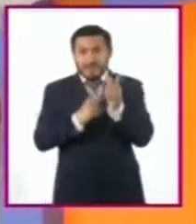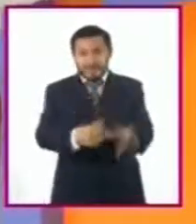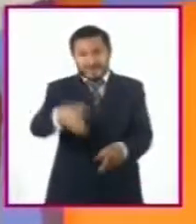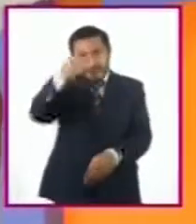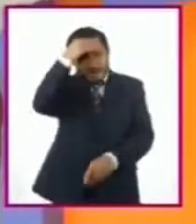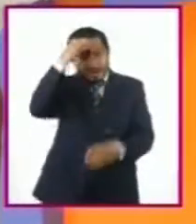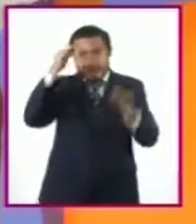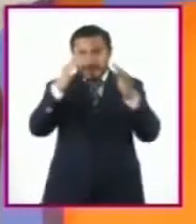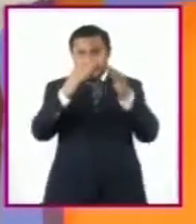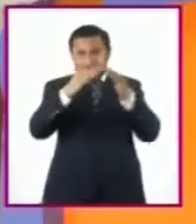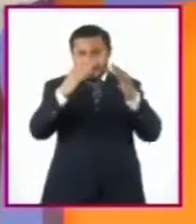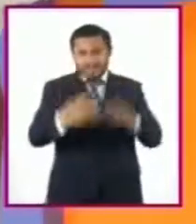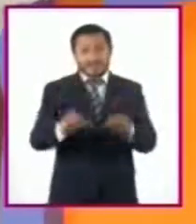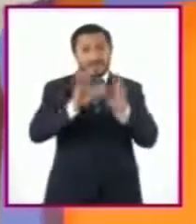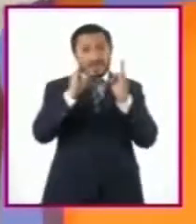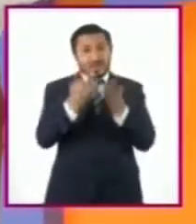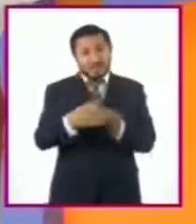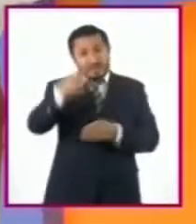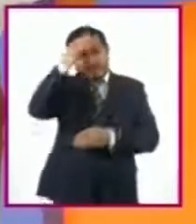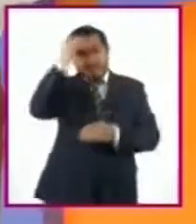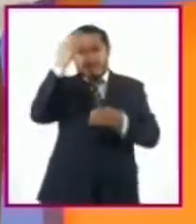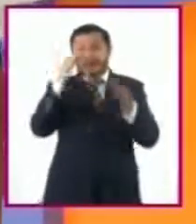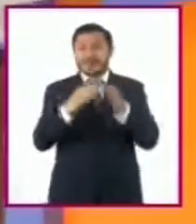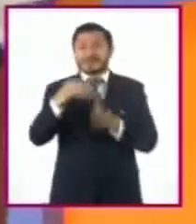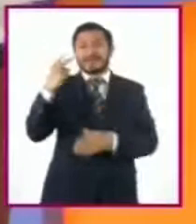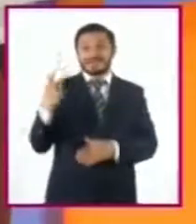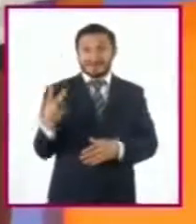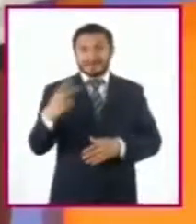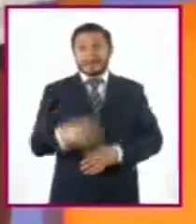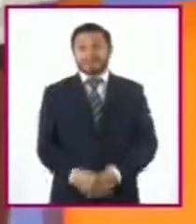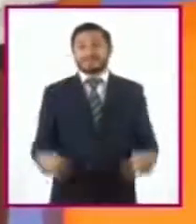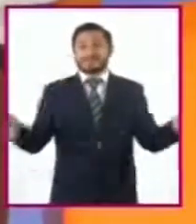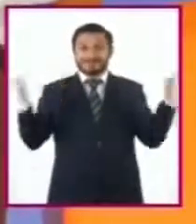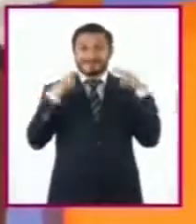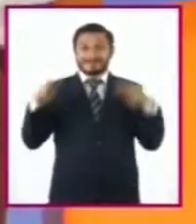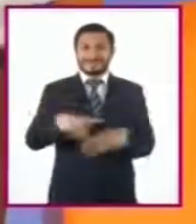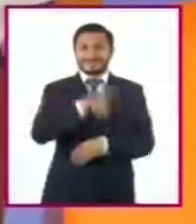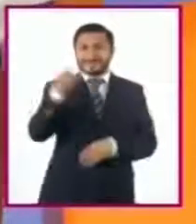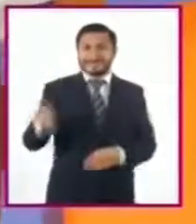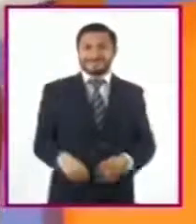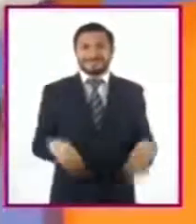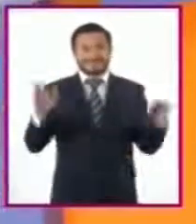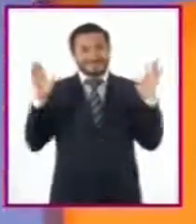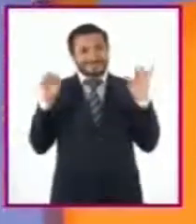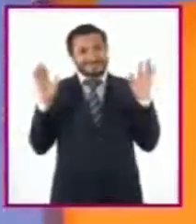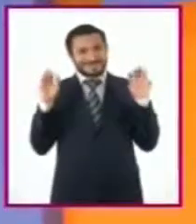aprendiendo en esta estrategia. Aprende en Casa 2. ¡Hasta la próxima!